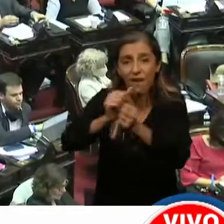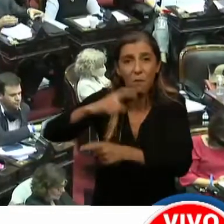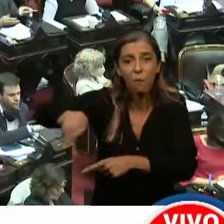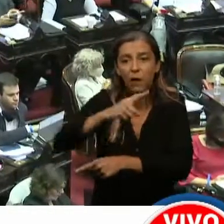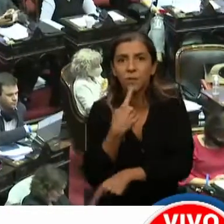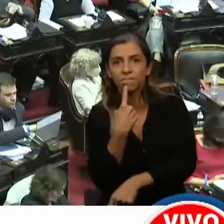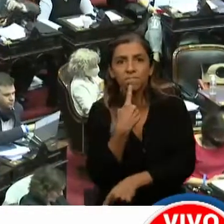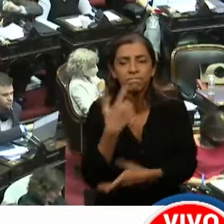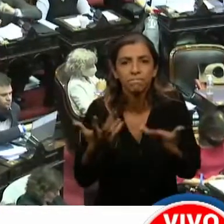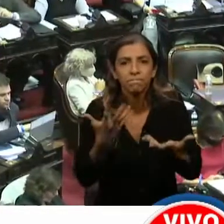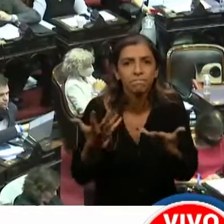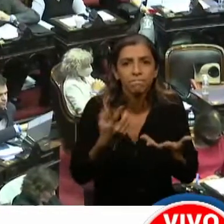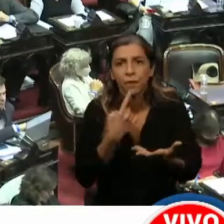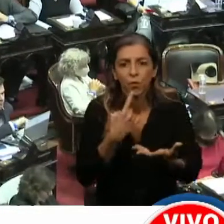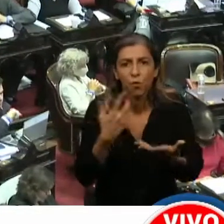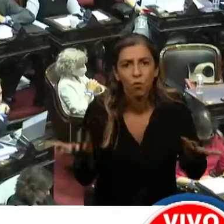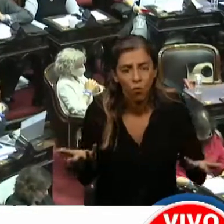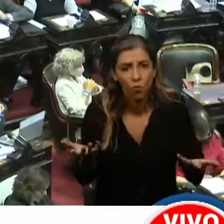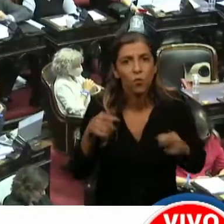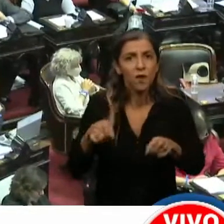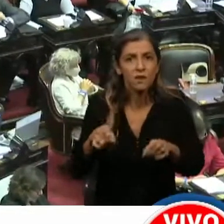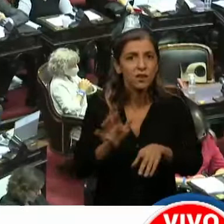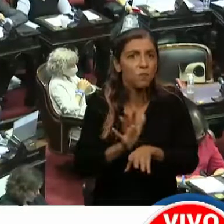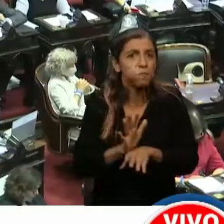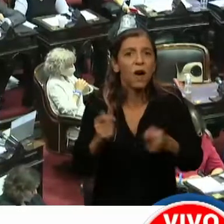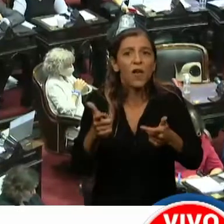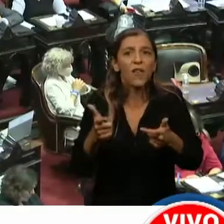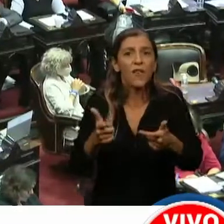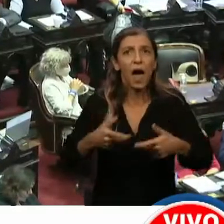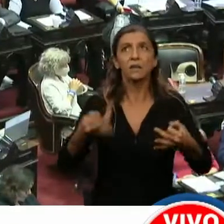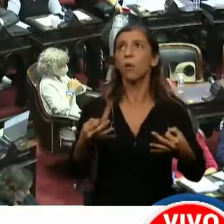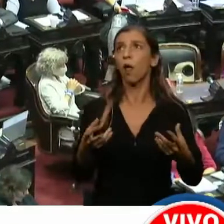una incertidumbre y un aporte más a la inseguridad